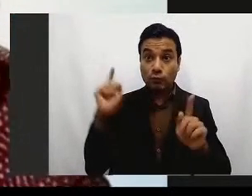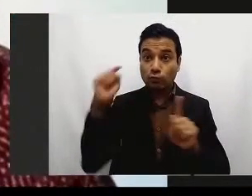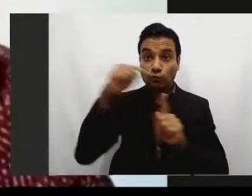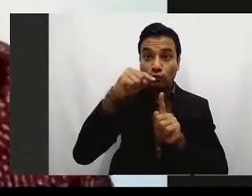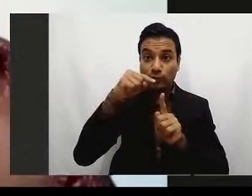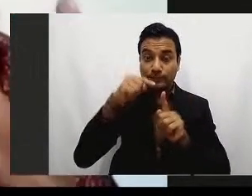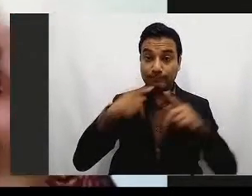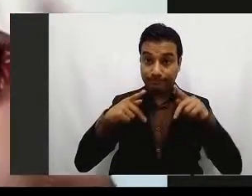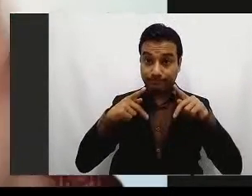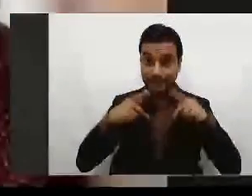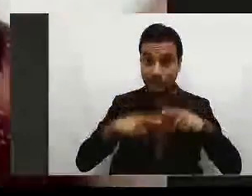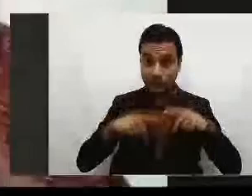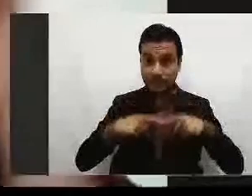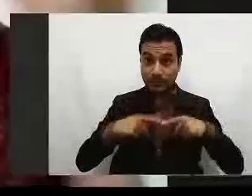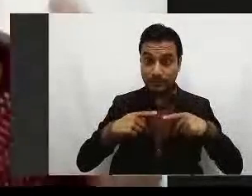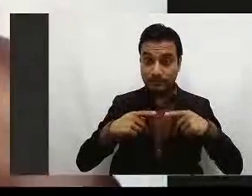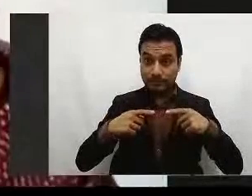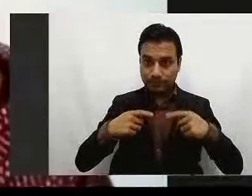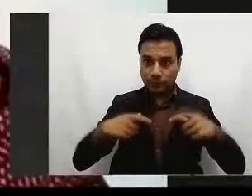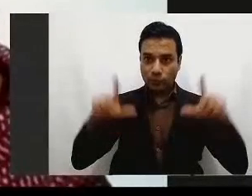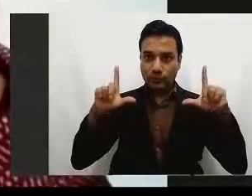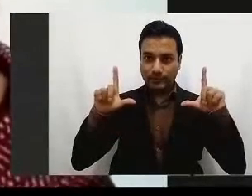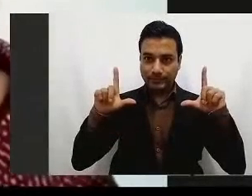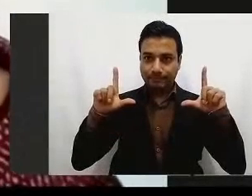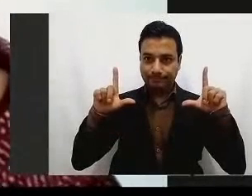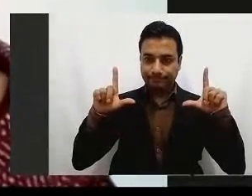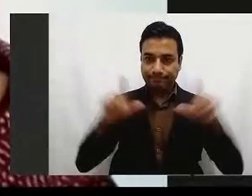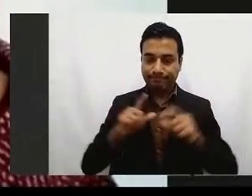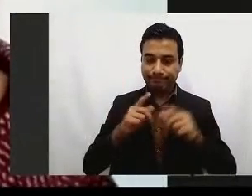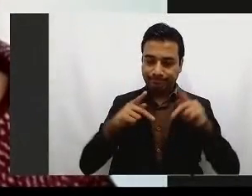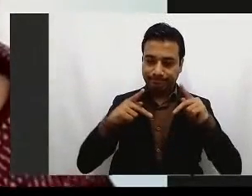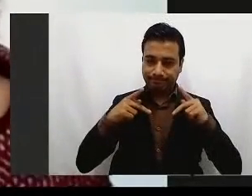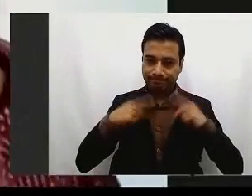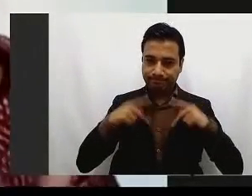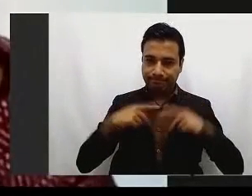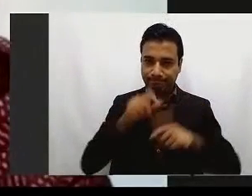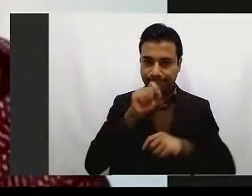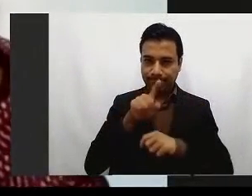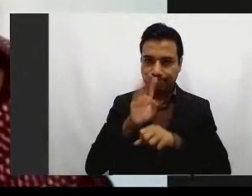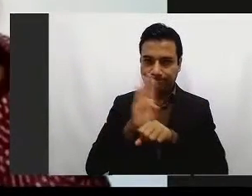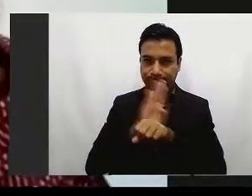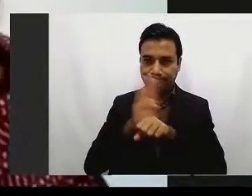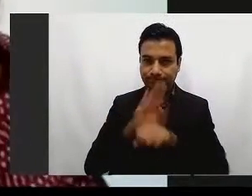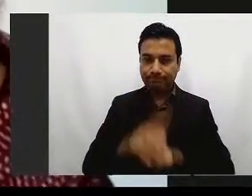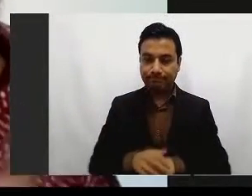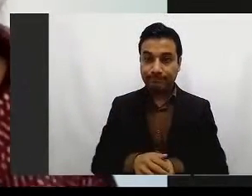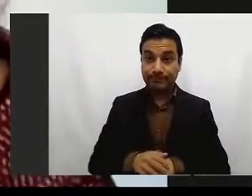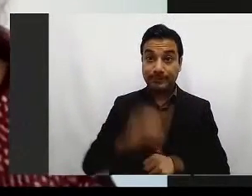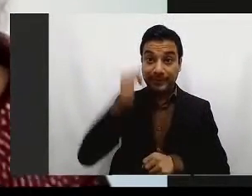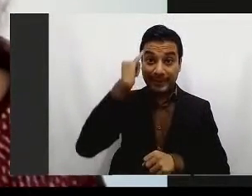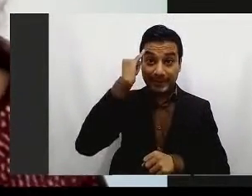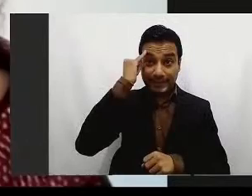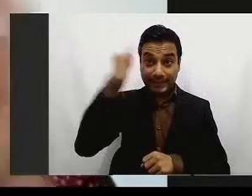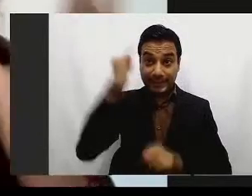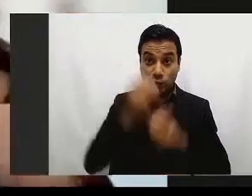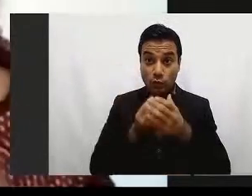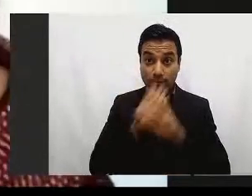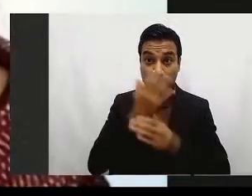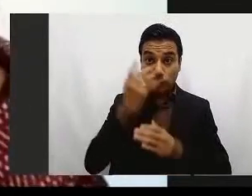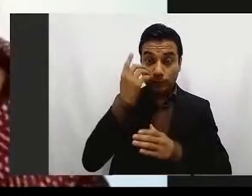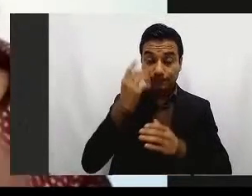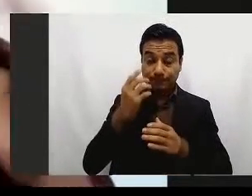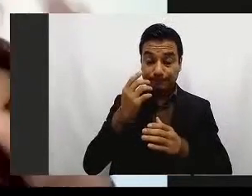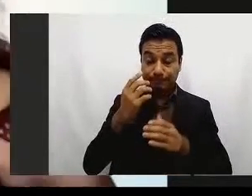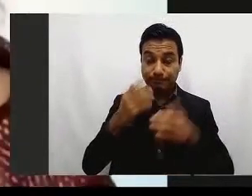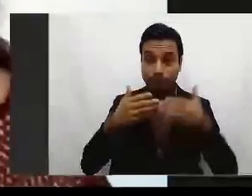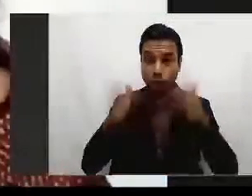personas, es decir, pues a todos los beneficiarios directos. En ese sentido, Innovación Pública para la Cultura es un programa que representa